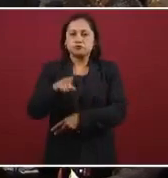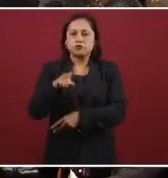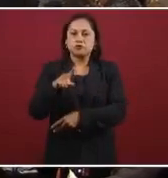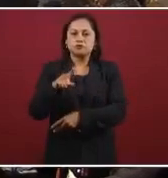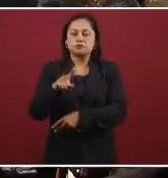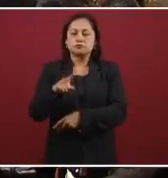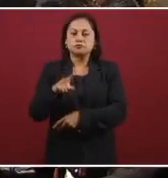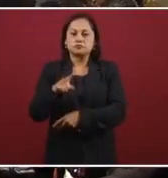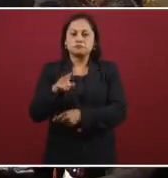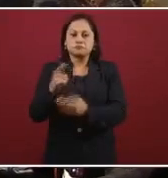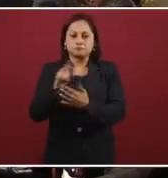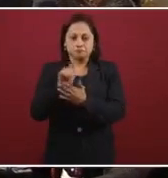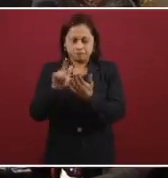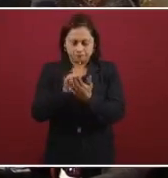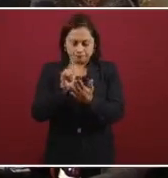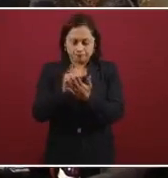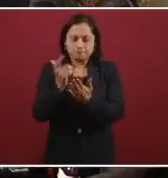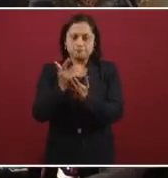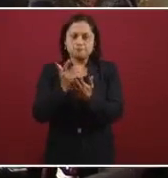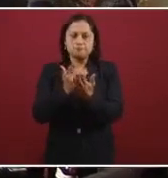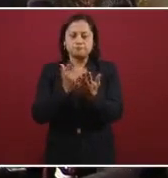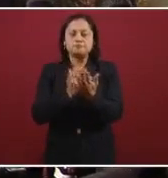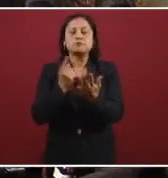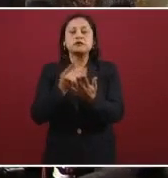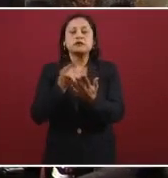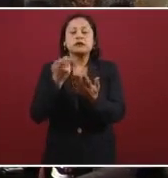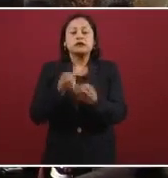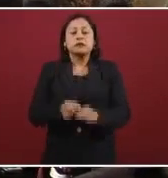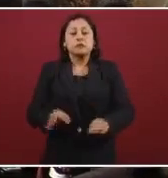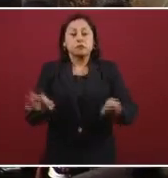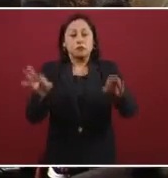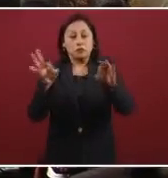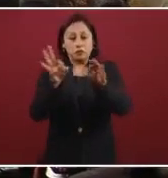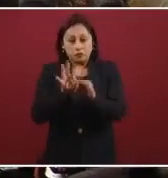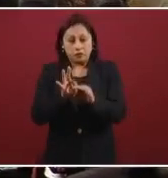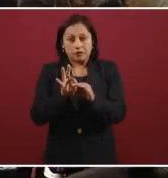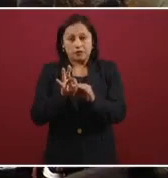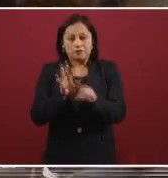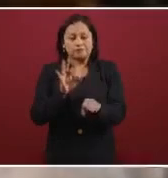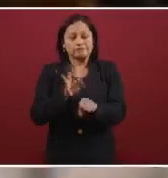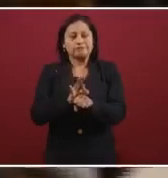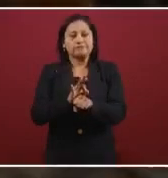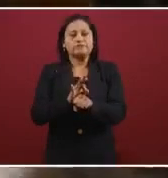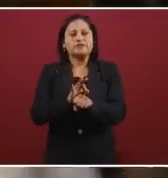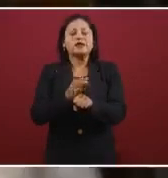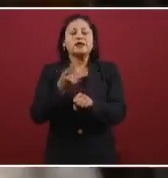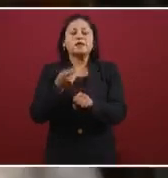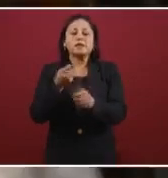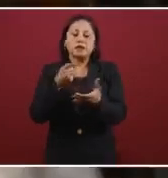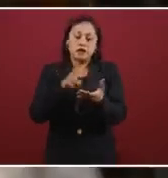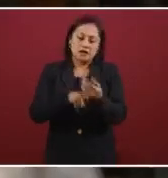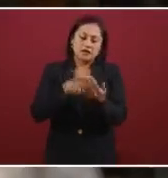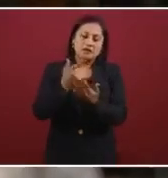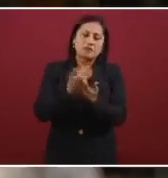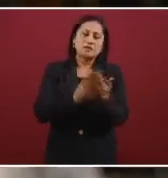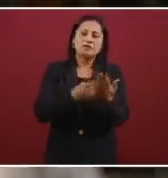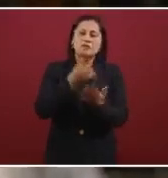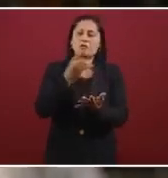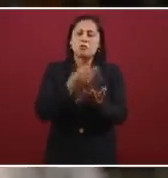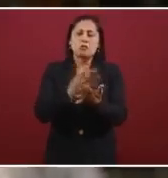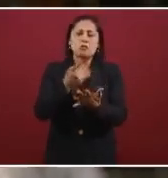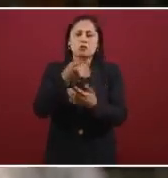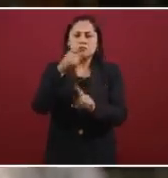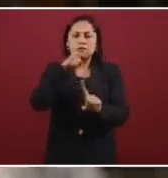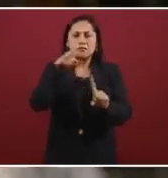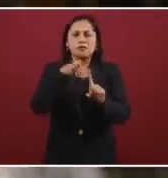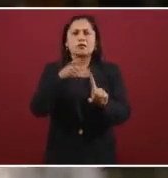si bien es importante por el efecto que va a tener, se limita a robo simple, a consumo de drogas, a